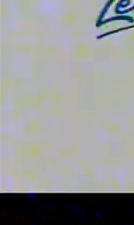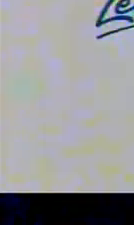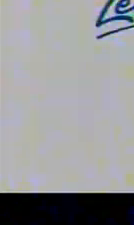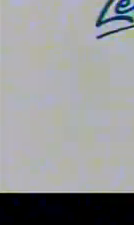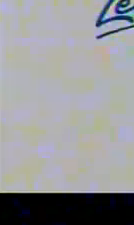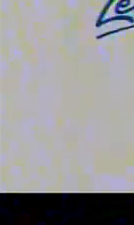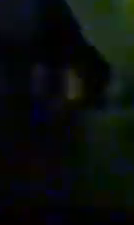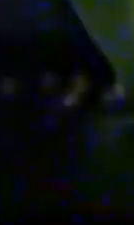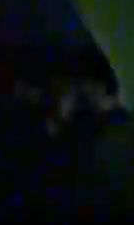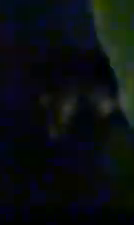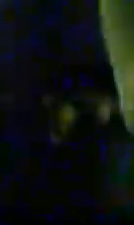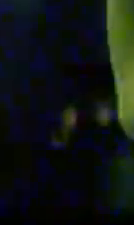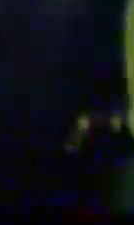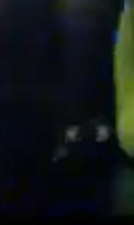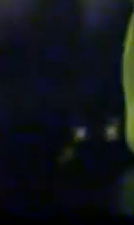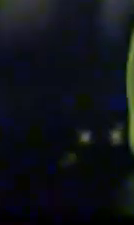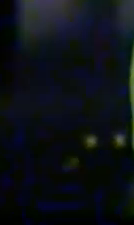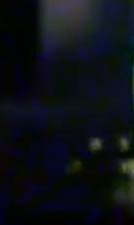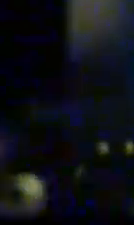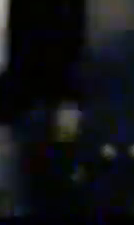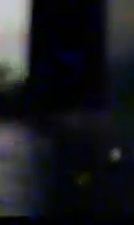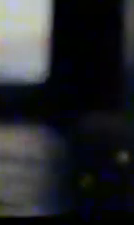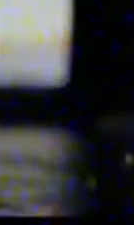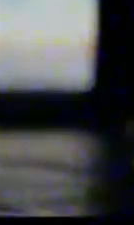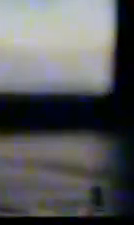de todos.